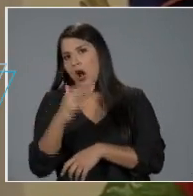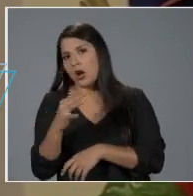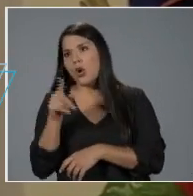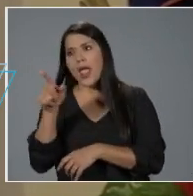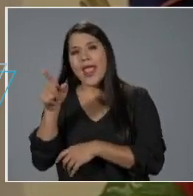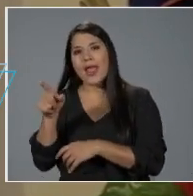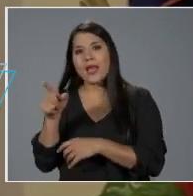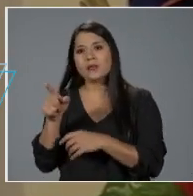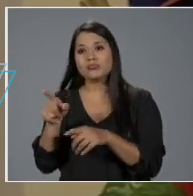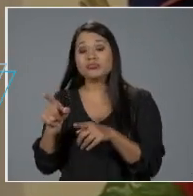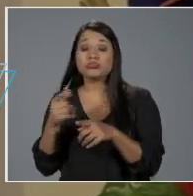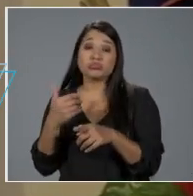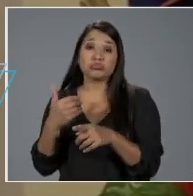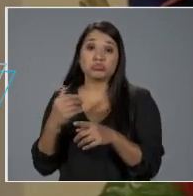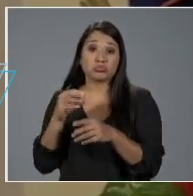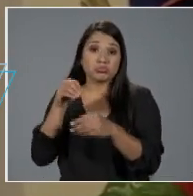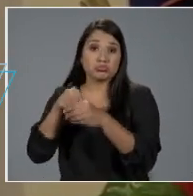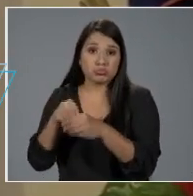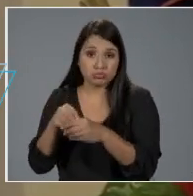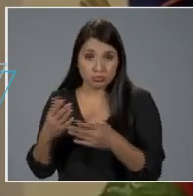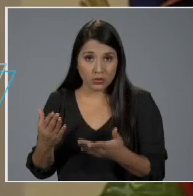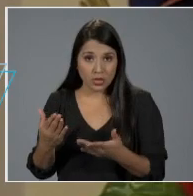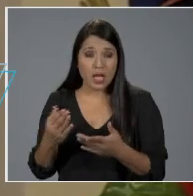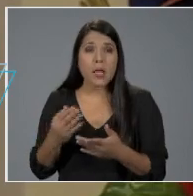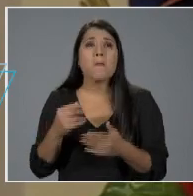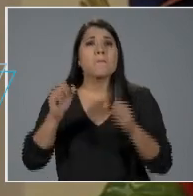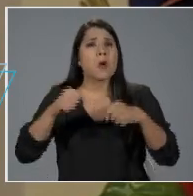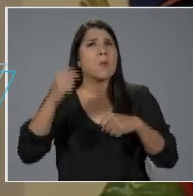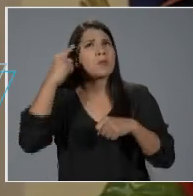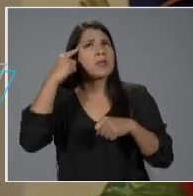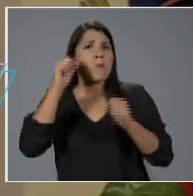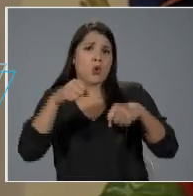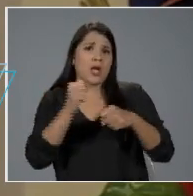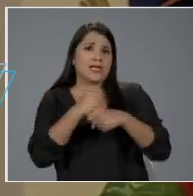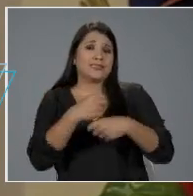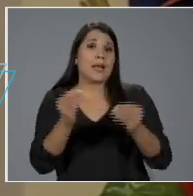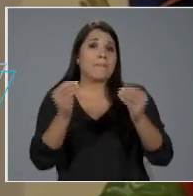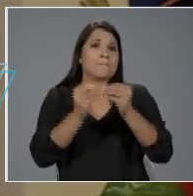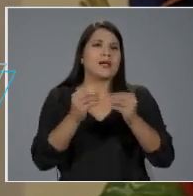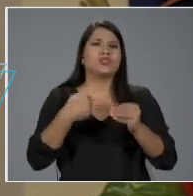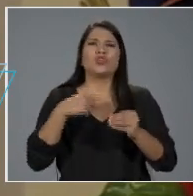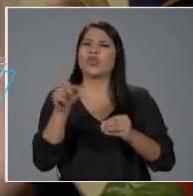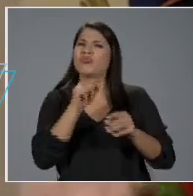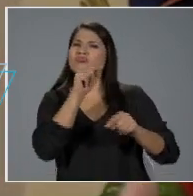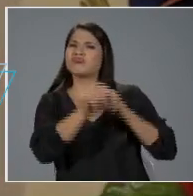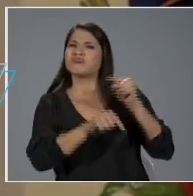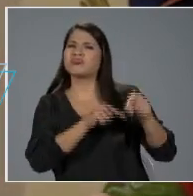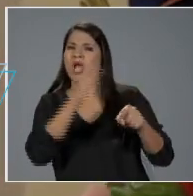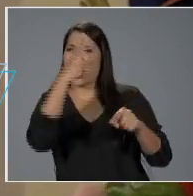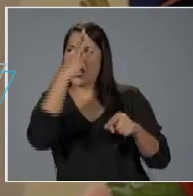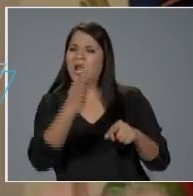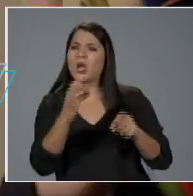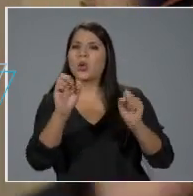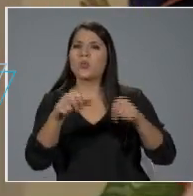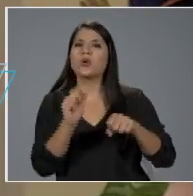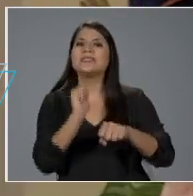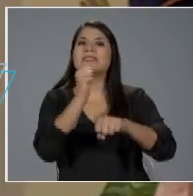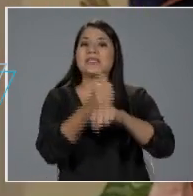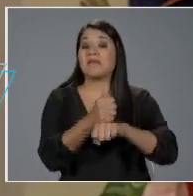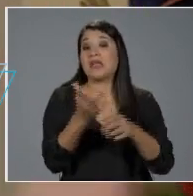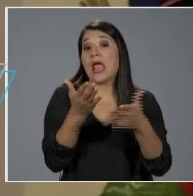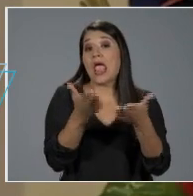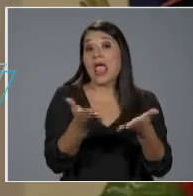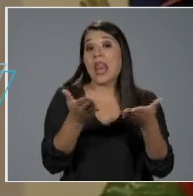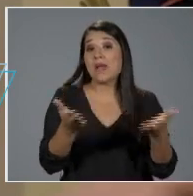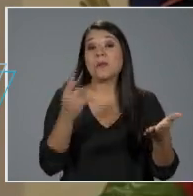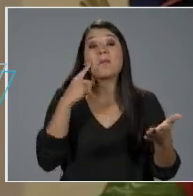los artífices. Bueno, uno podría decir, pudo haber hecho más. Yo en esto no soy crítico, yo creo que dejó establecido elementos